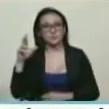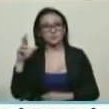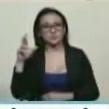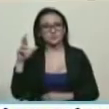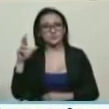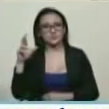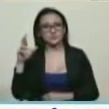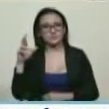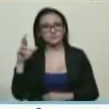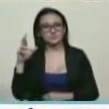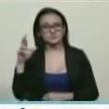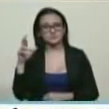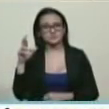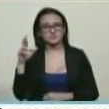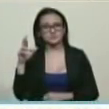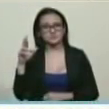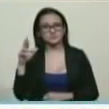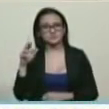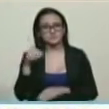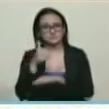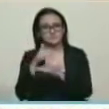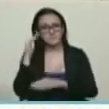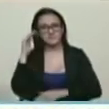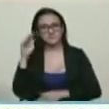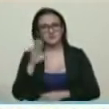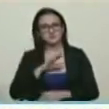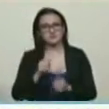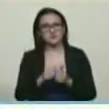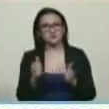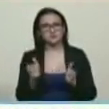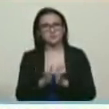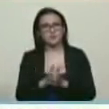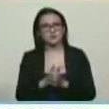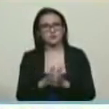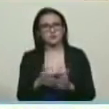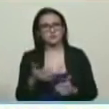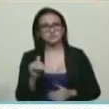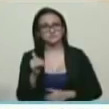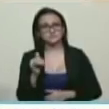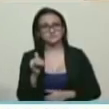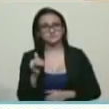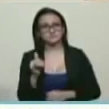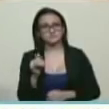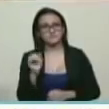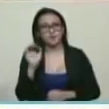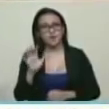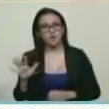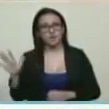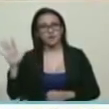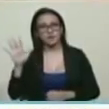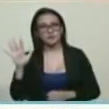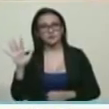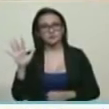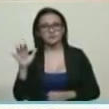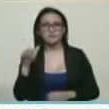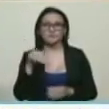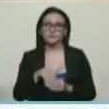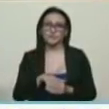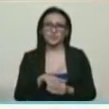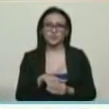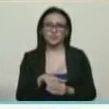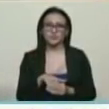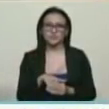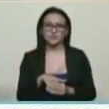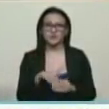la presencia aquí pues de los jefes militares del Estado Anzoátegui, que me están acompañando, y del Oriente en este acto de votar, y al pueblo que se